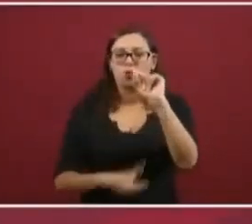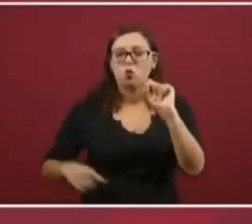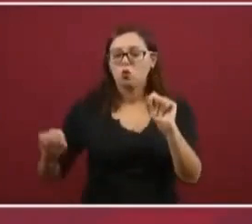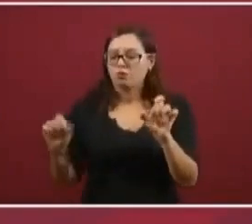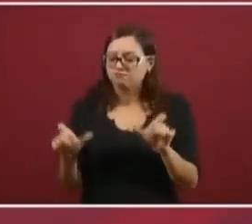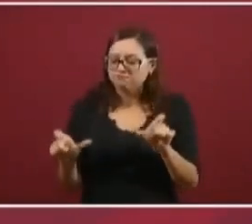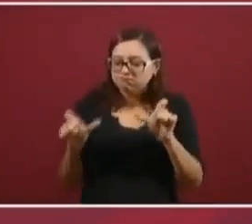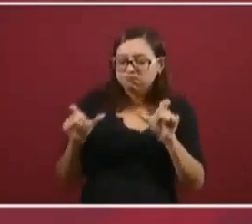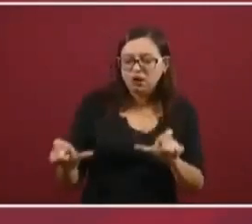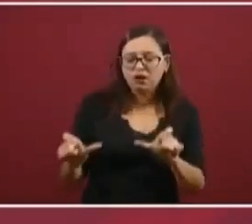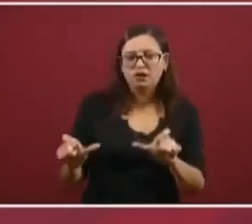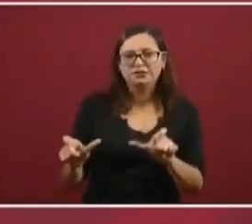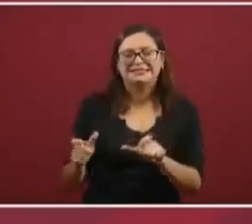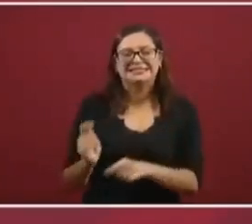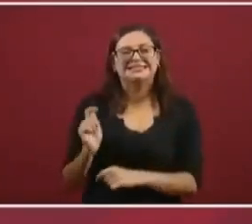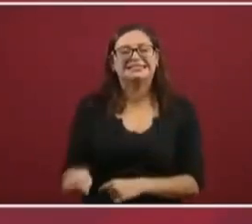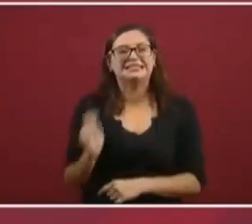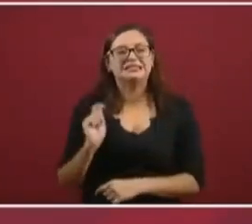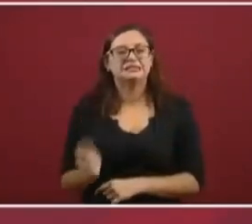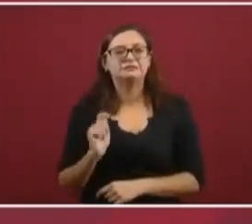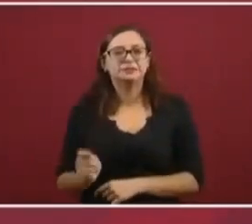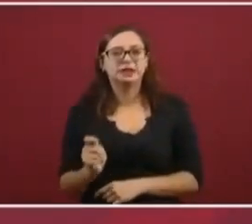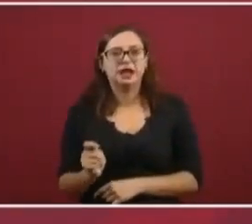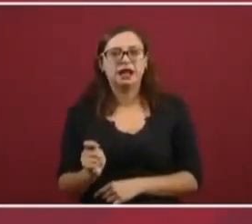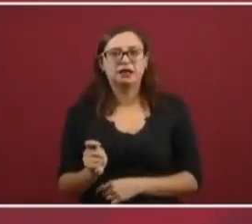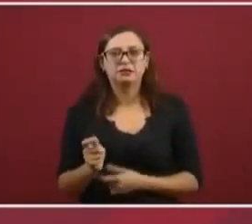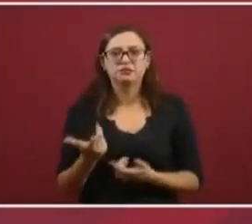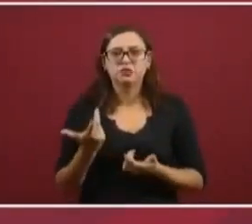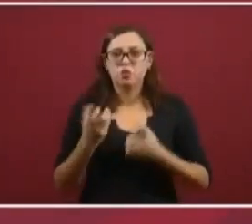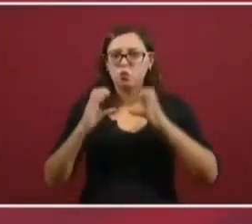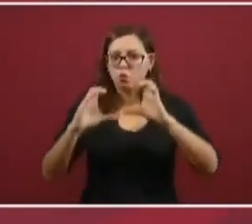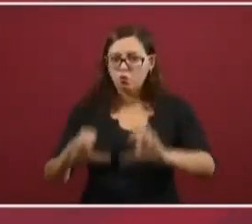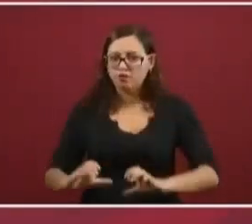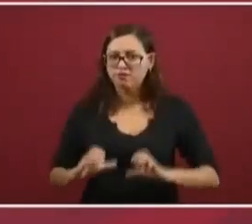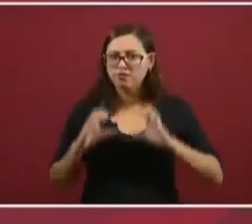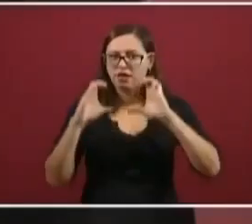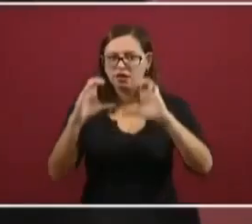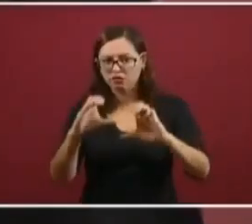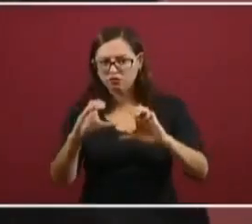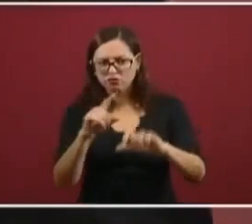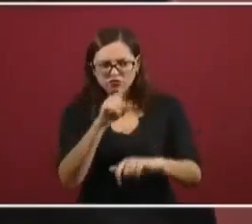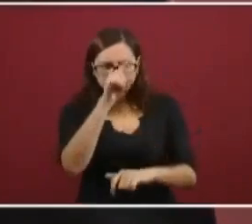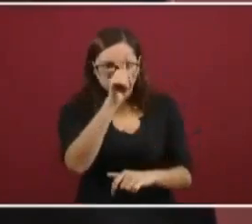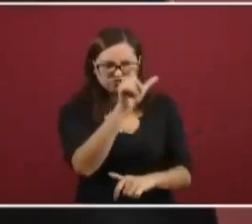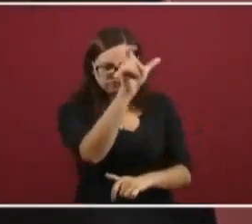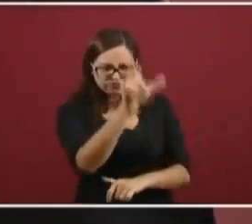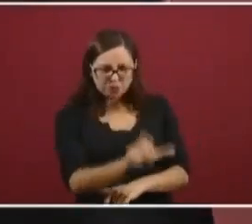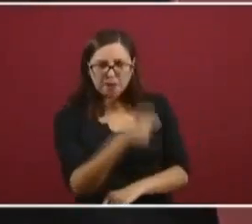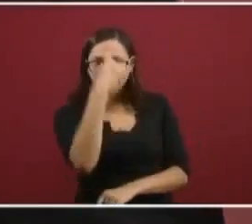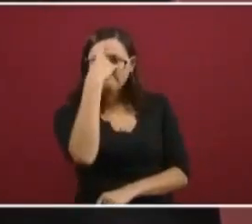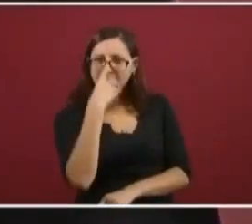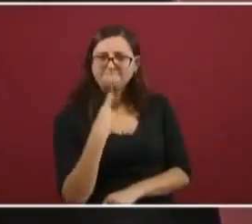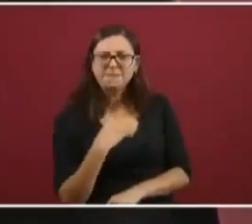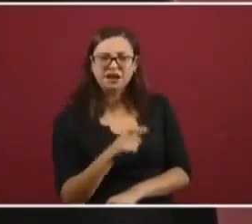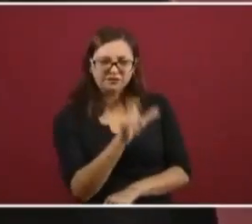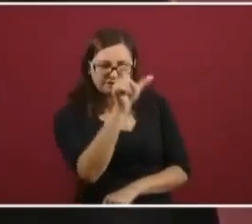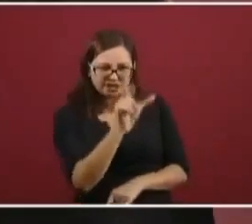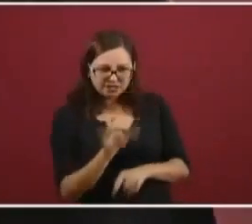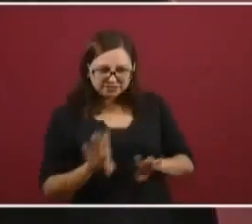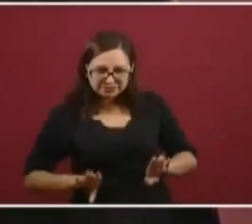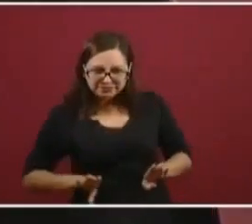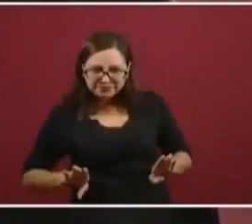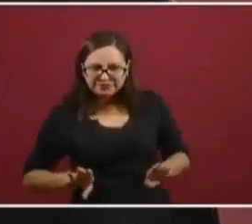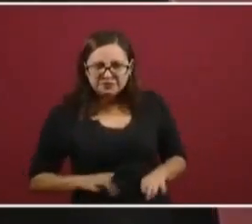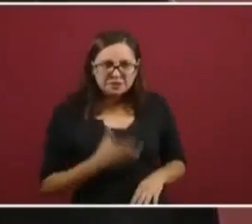mucho Quiénes ingresan Y si hay normas además